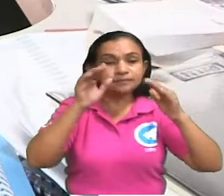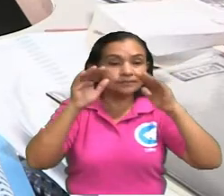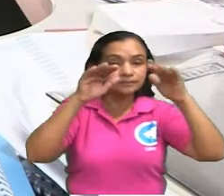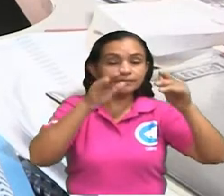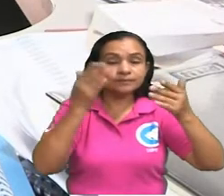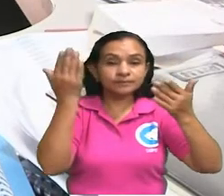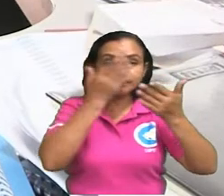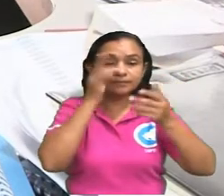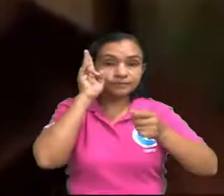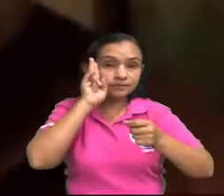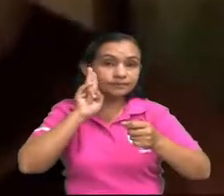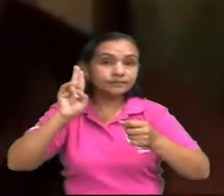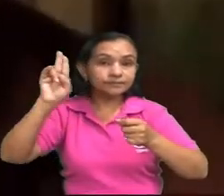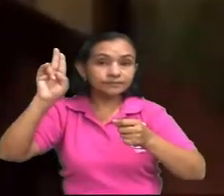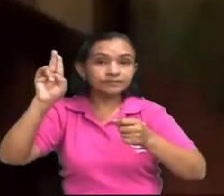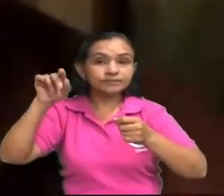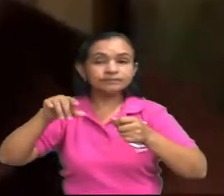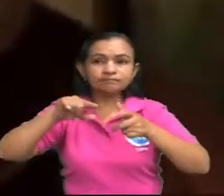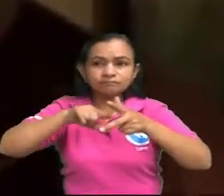más orgánica. En